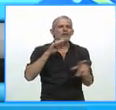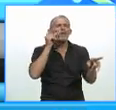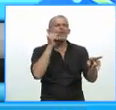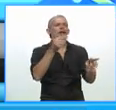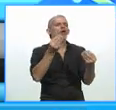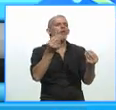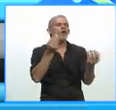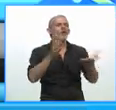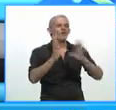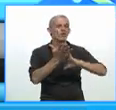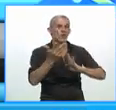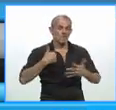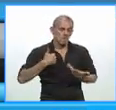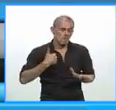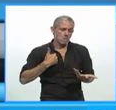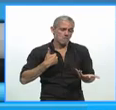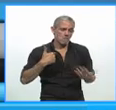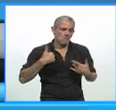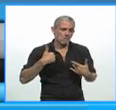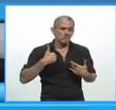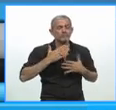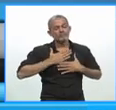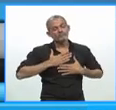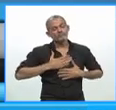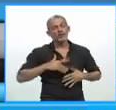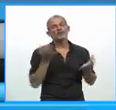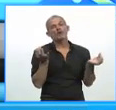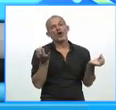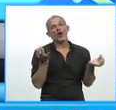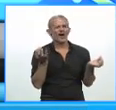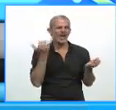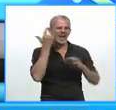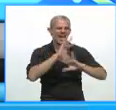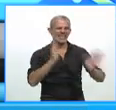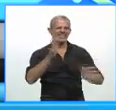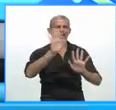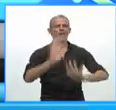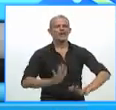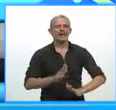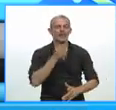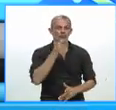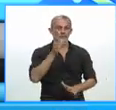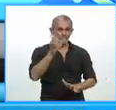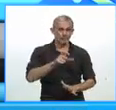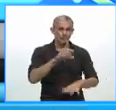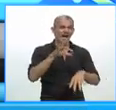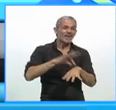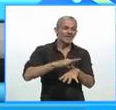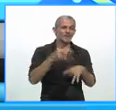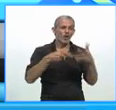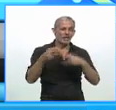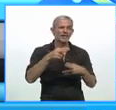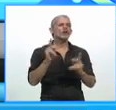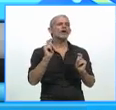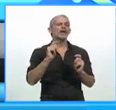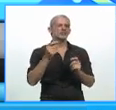momento? No, yo, la verdad sos un que... tipo muy tranquilo, hace yoga, da la sensación de que si hay alguien que podía encarar una situación así medio extrema,